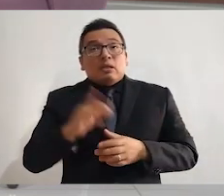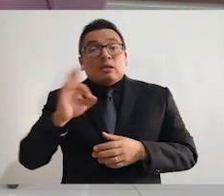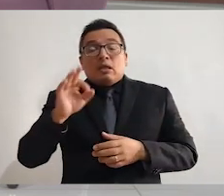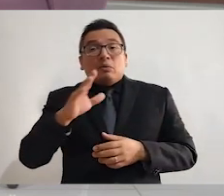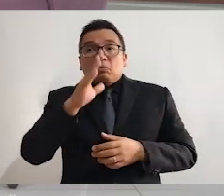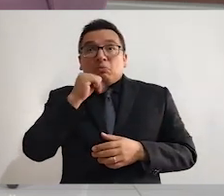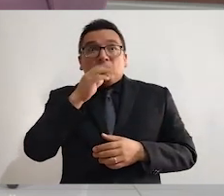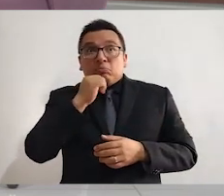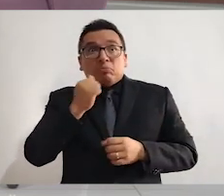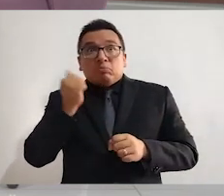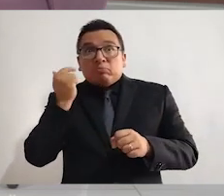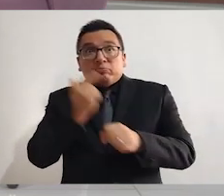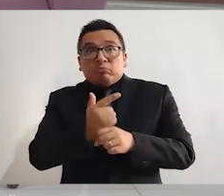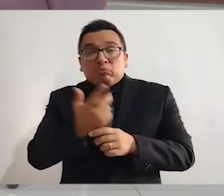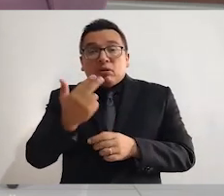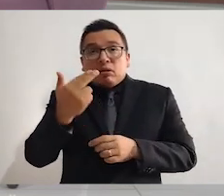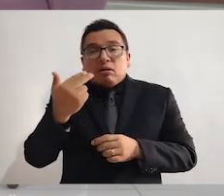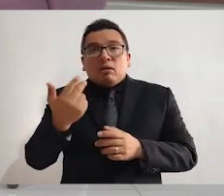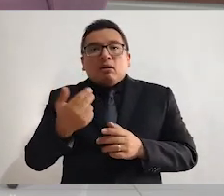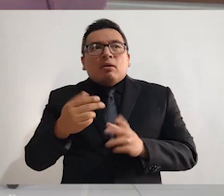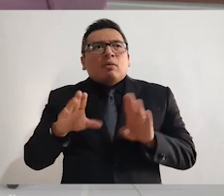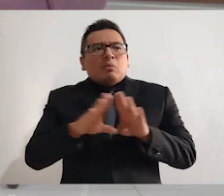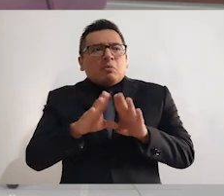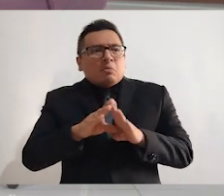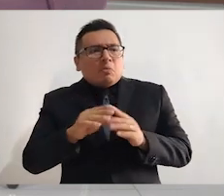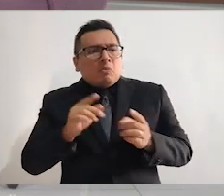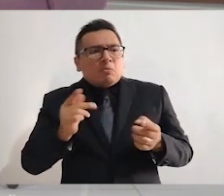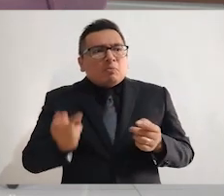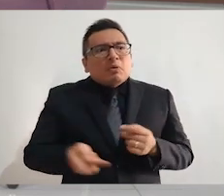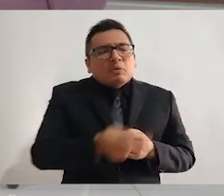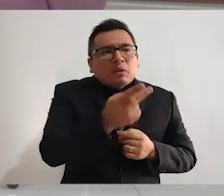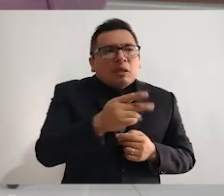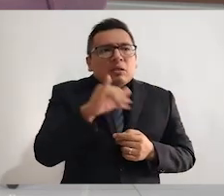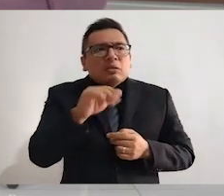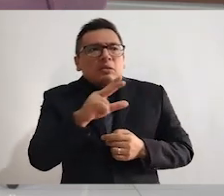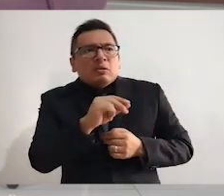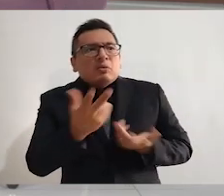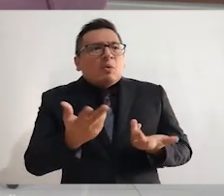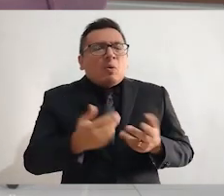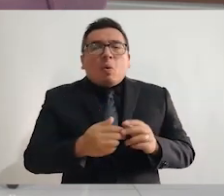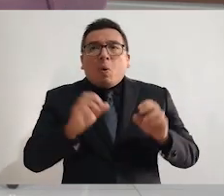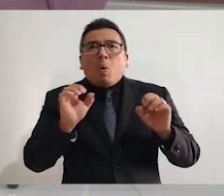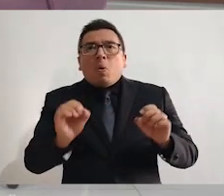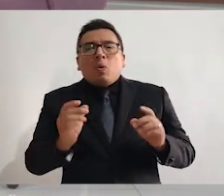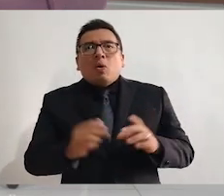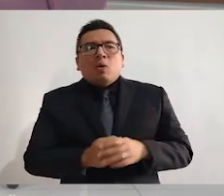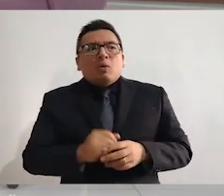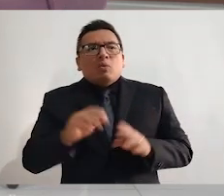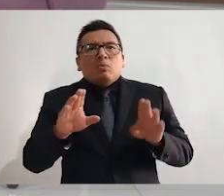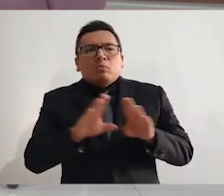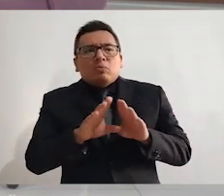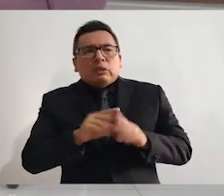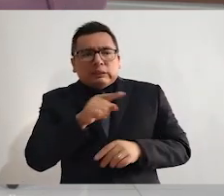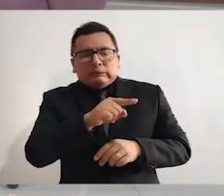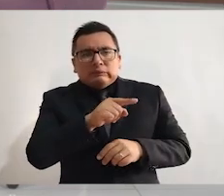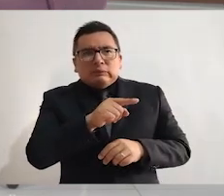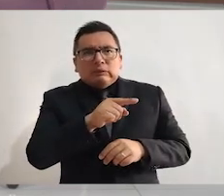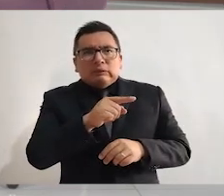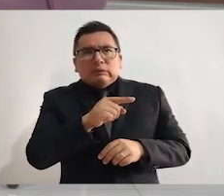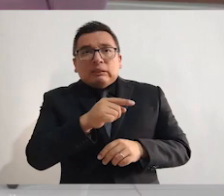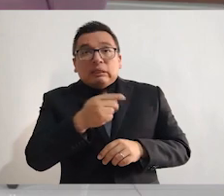puedas identificar tan rápido, cómo preguntarle o no preguntarle a una persona y cómo saber realmente que esta